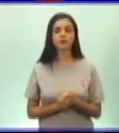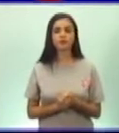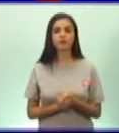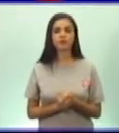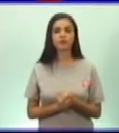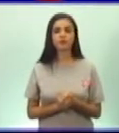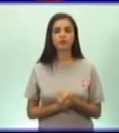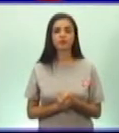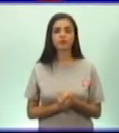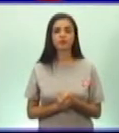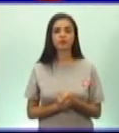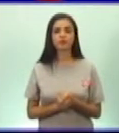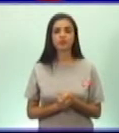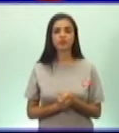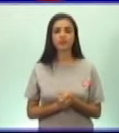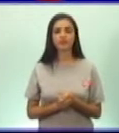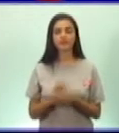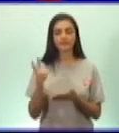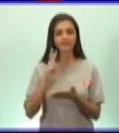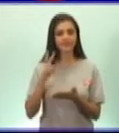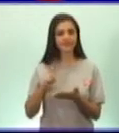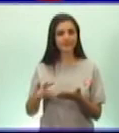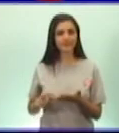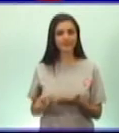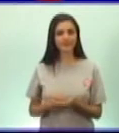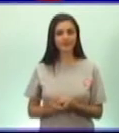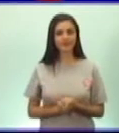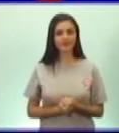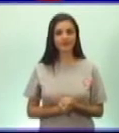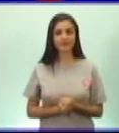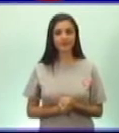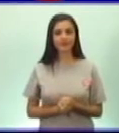disueltas en el agua.